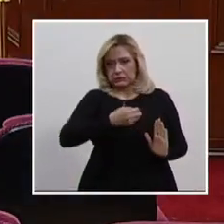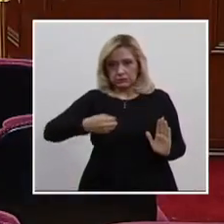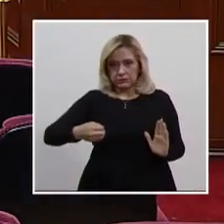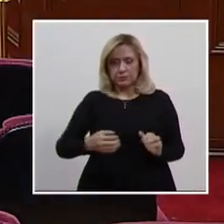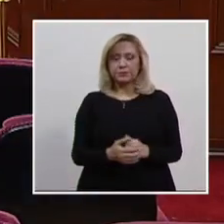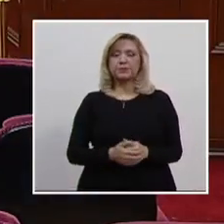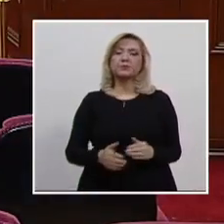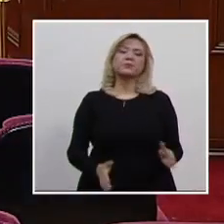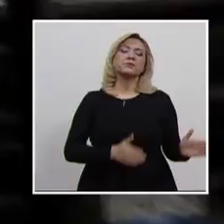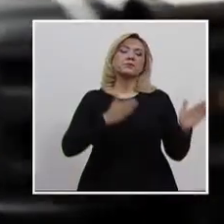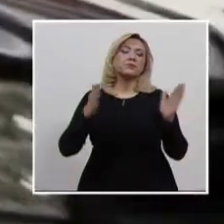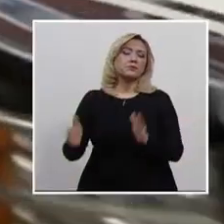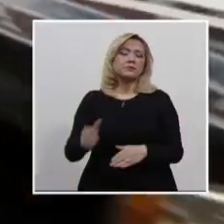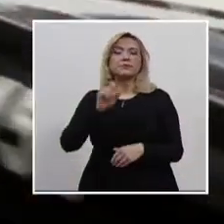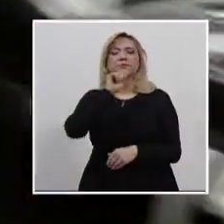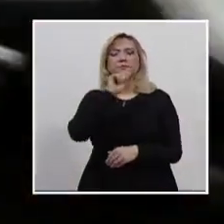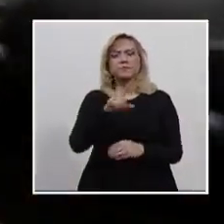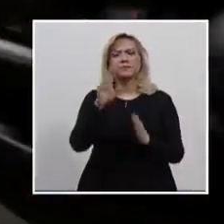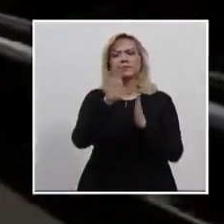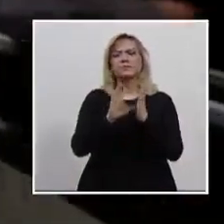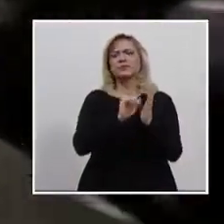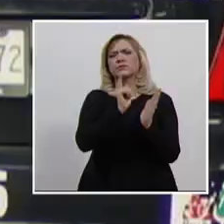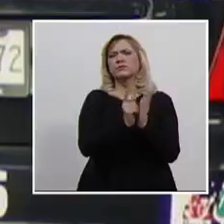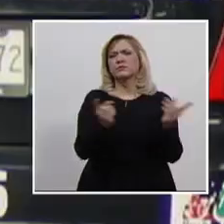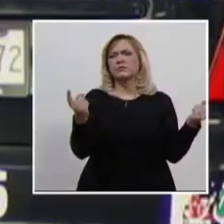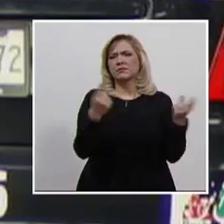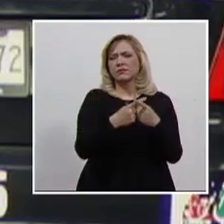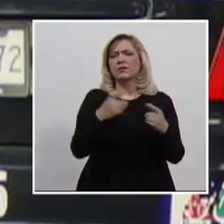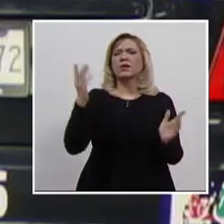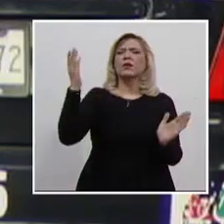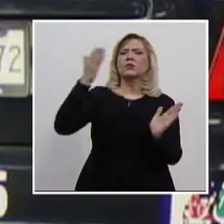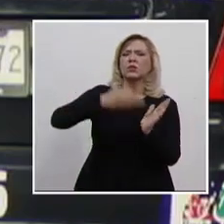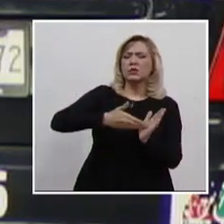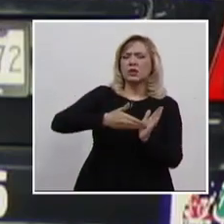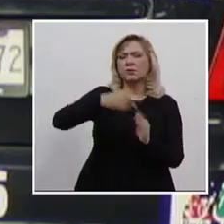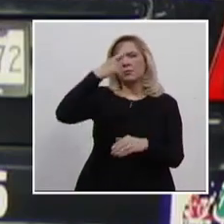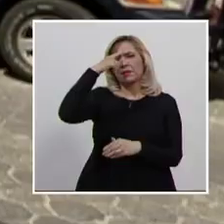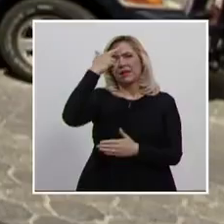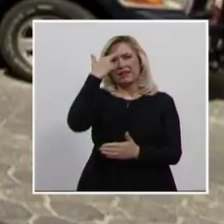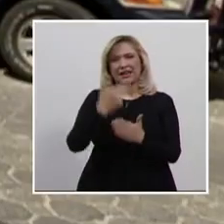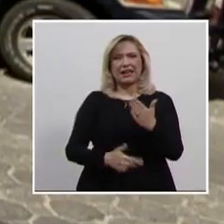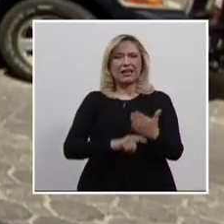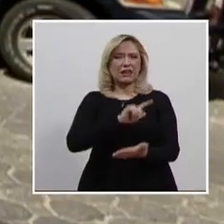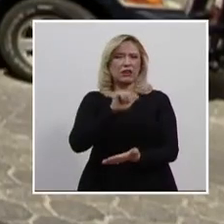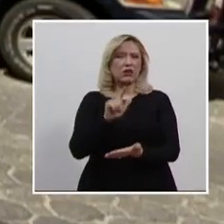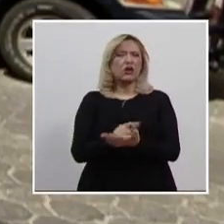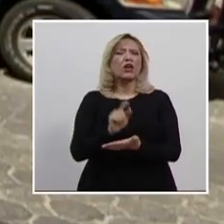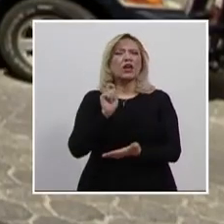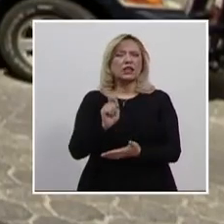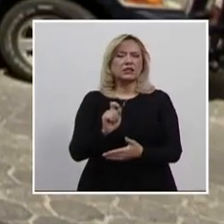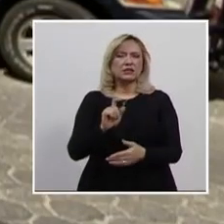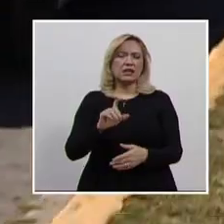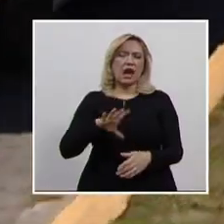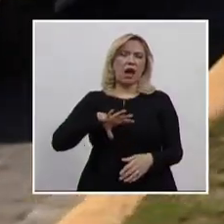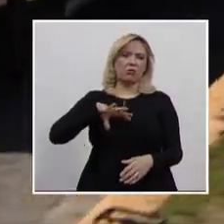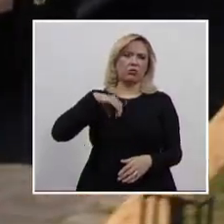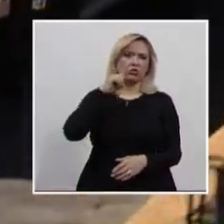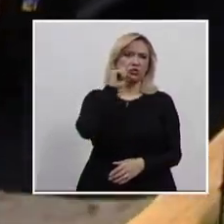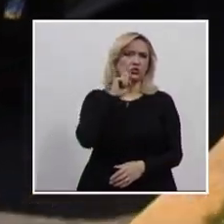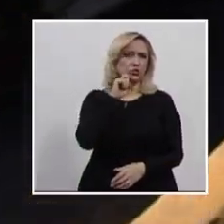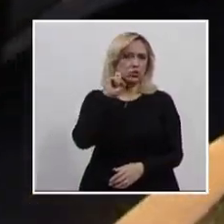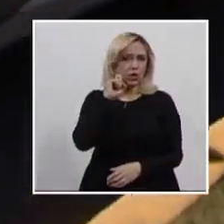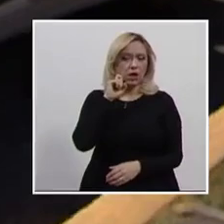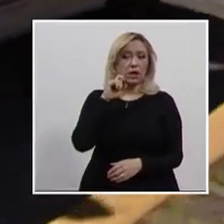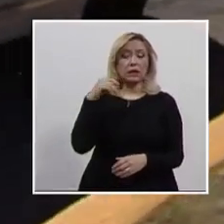de inconstitucionalidad, el Pleno declaró la invalidez de las multas previstas para el delito de abuso sexual del artículo 261 del